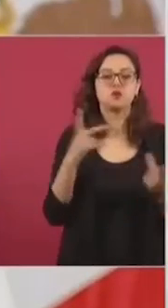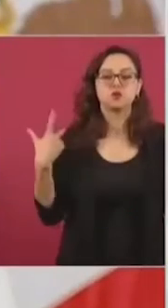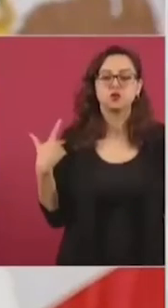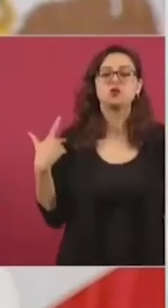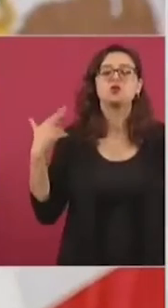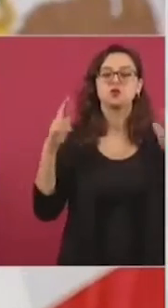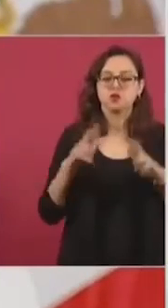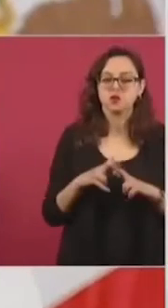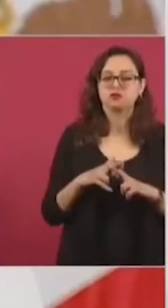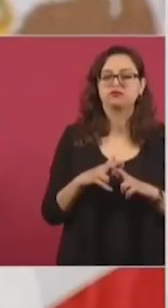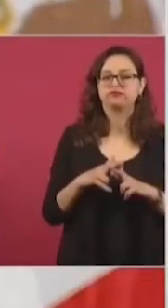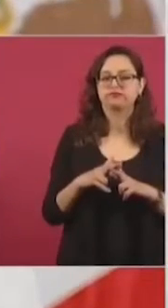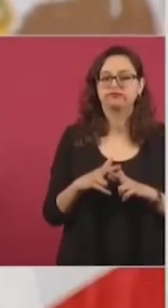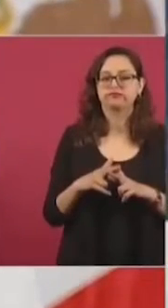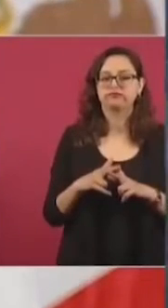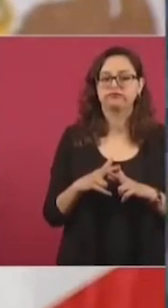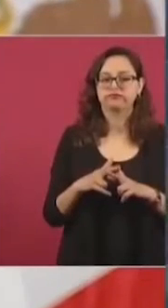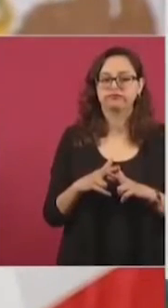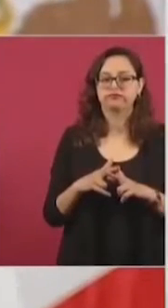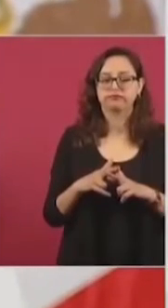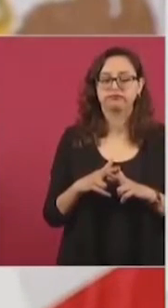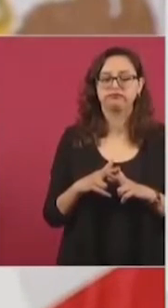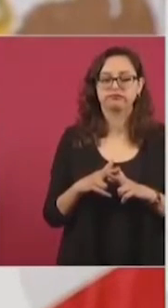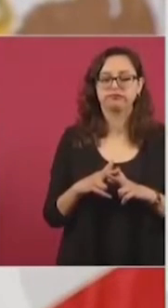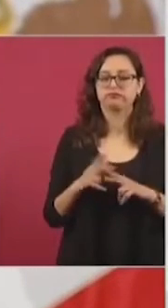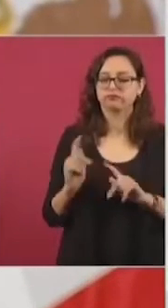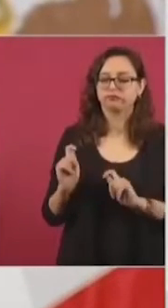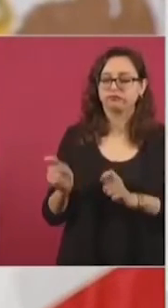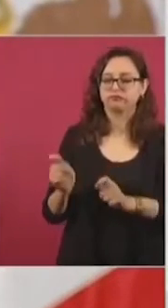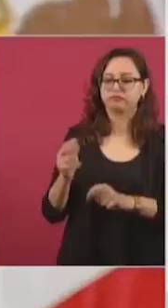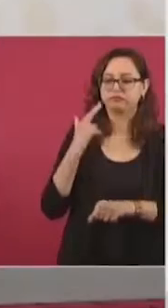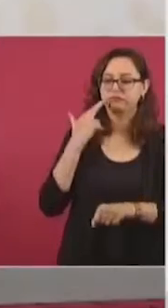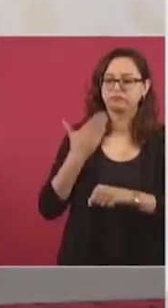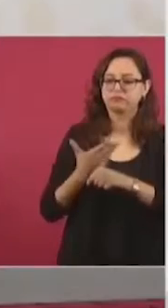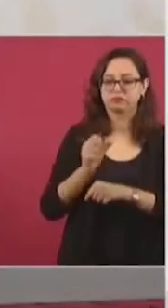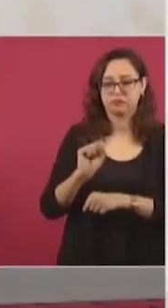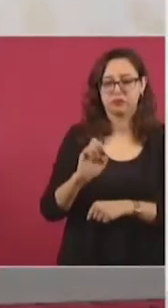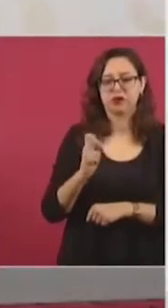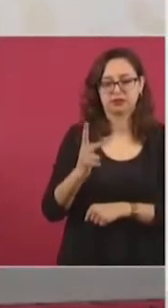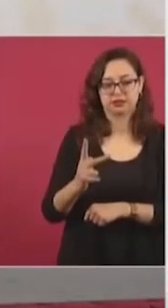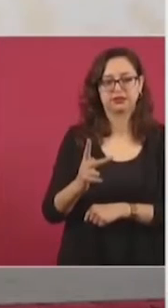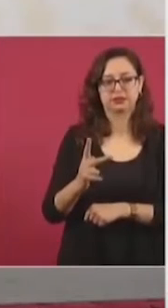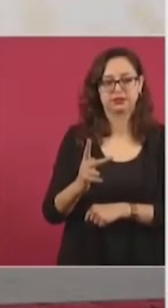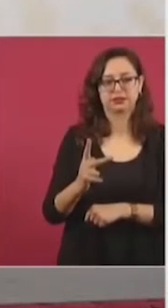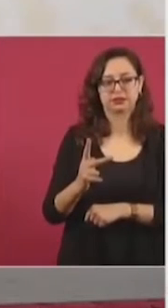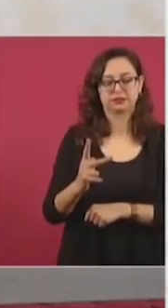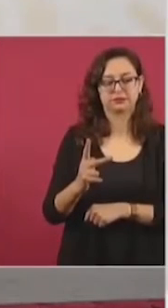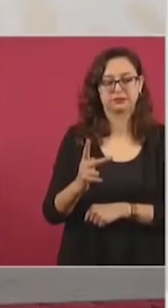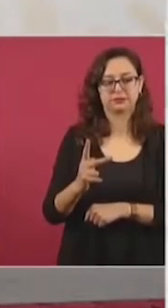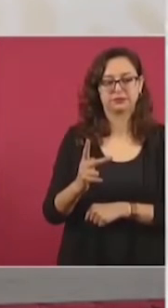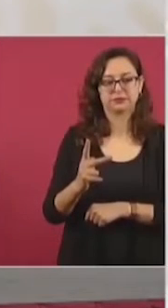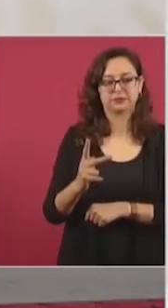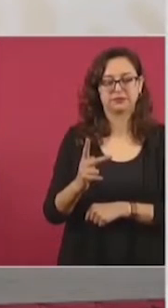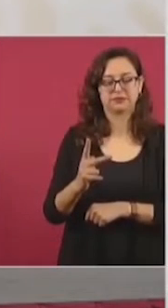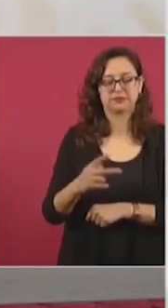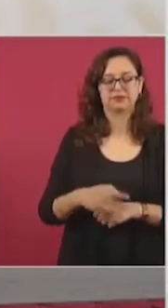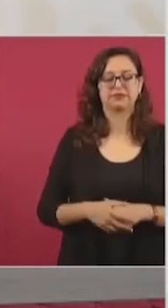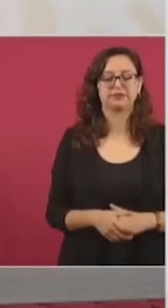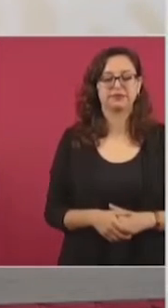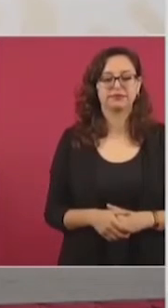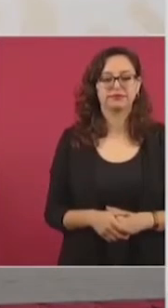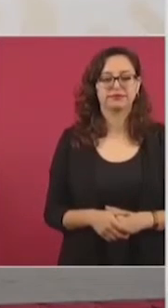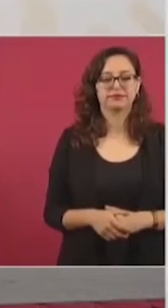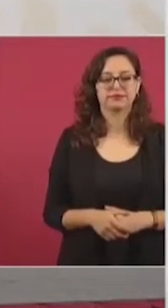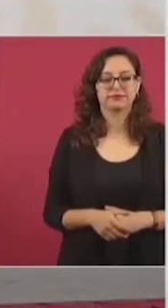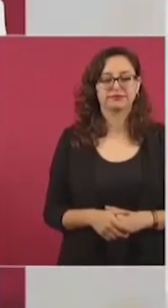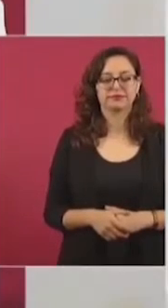es un principio que hoy lo hemos aprendido bien no no que seas un experto en tu tema que te hace la persona más solvente para